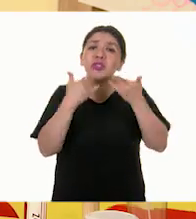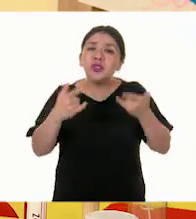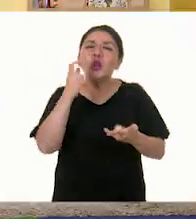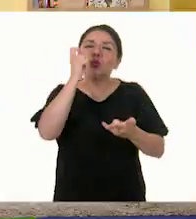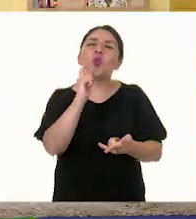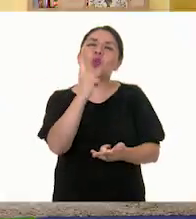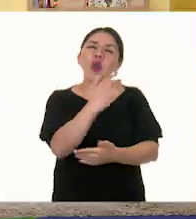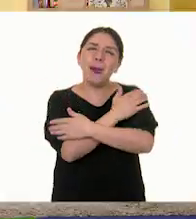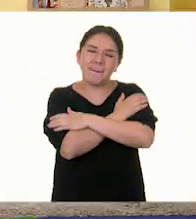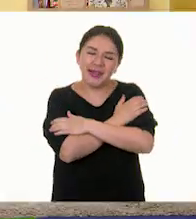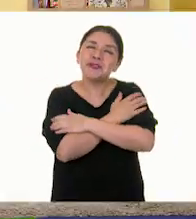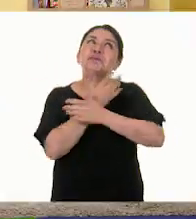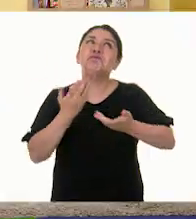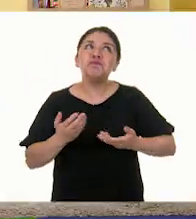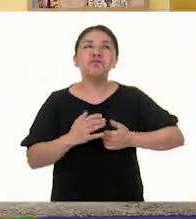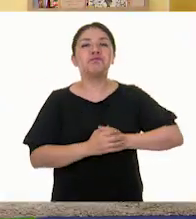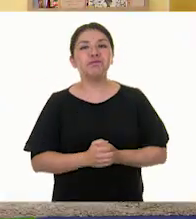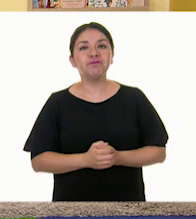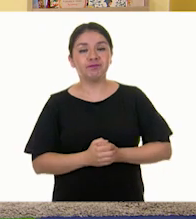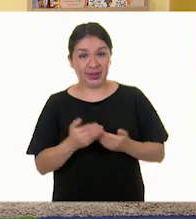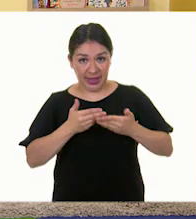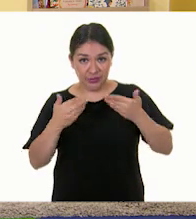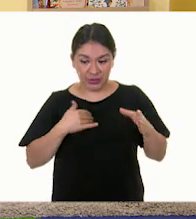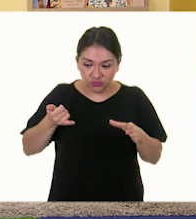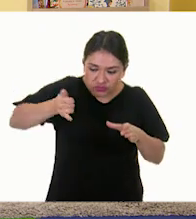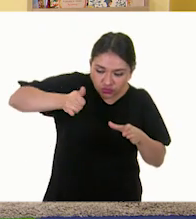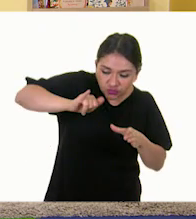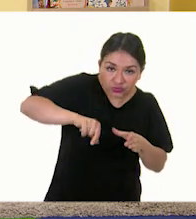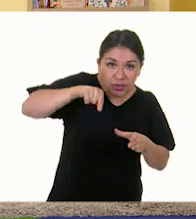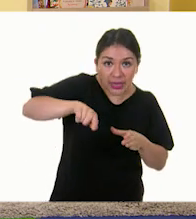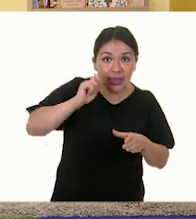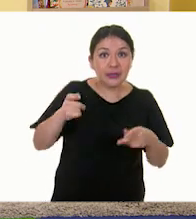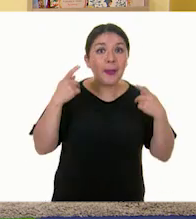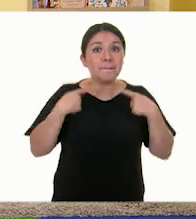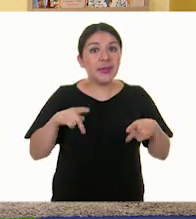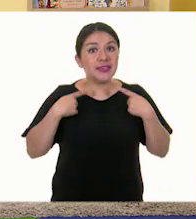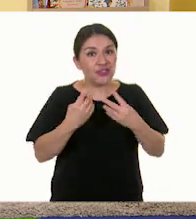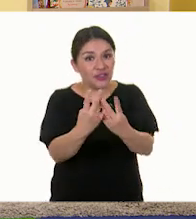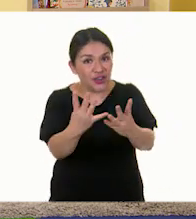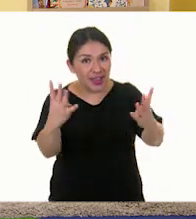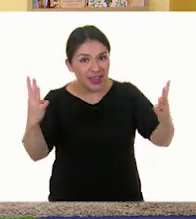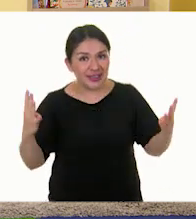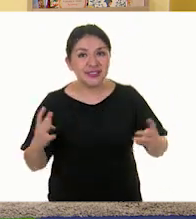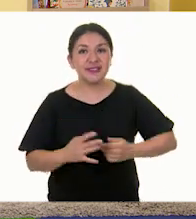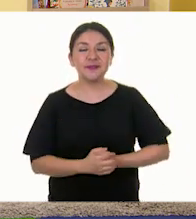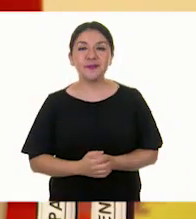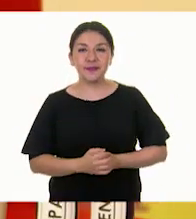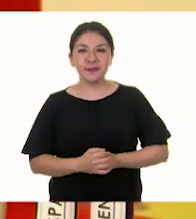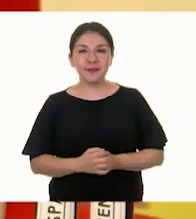abrazo. Y bueno, ahora vamos a vaciar el público aquí.